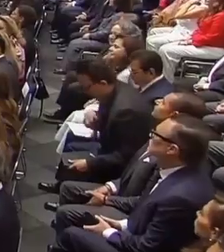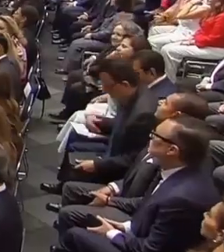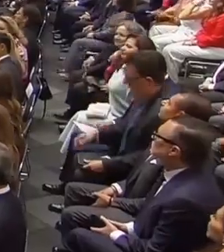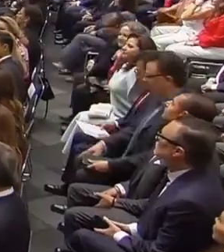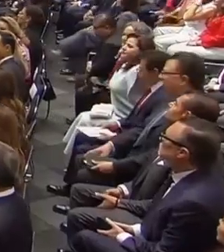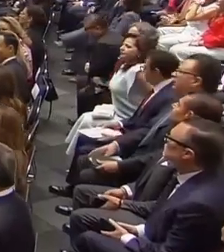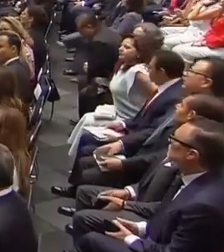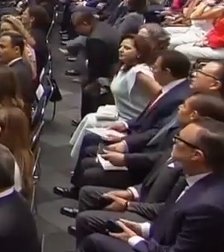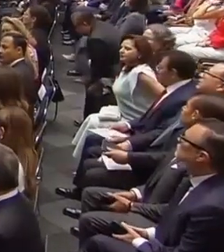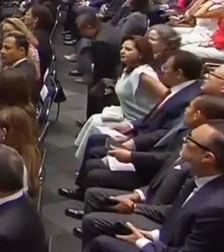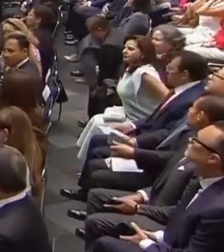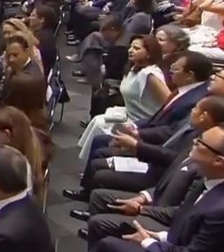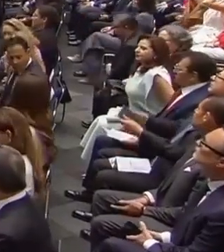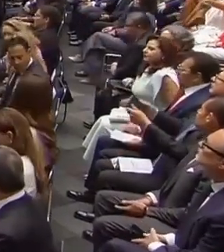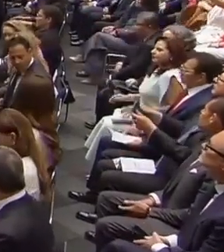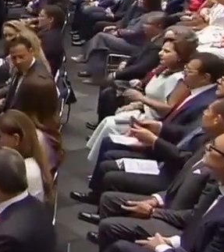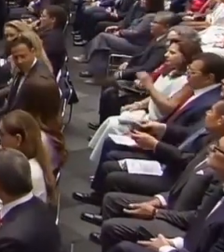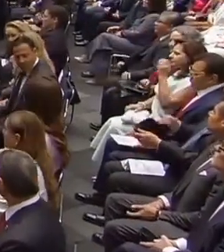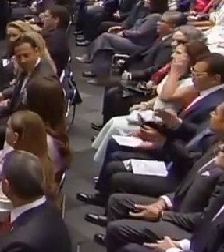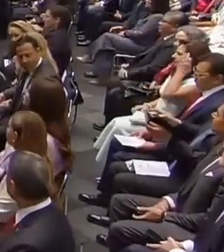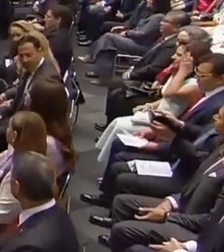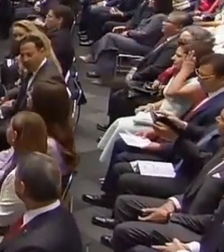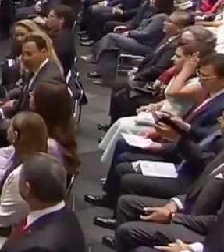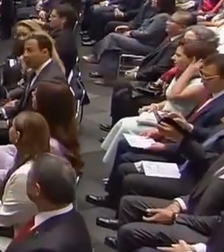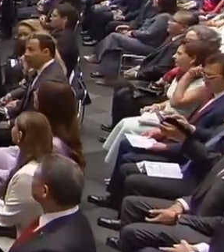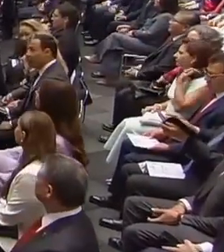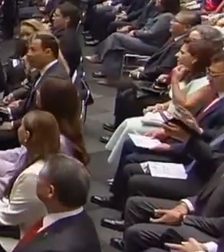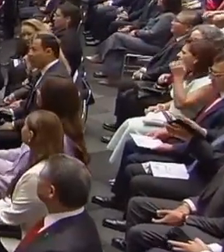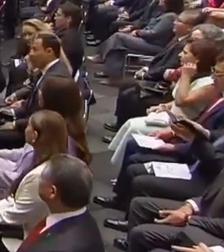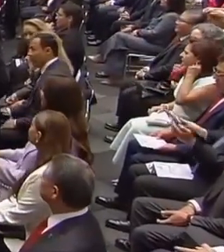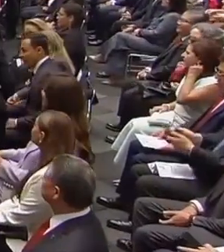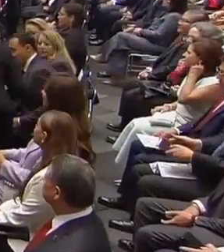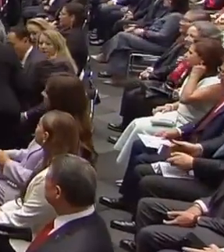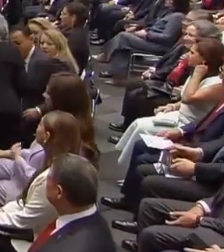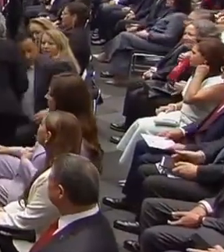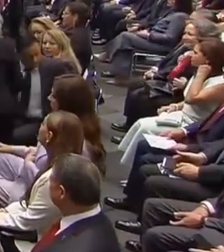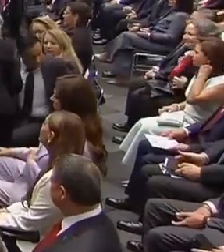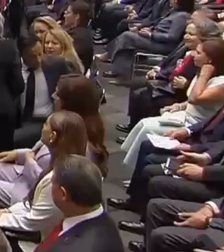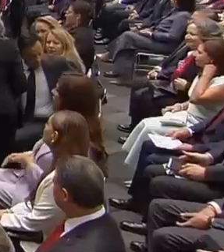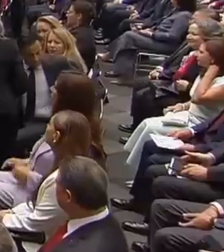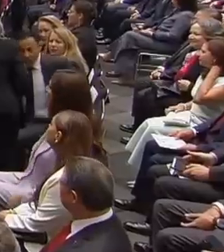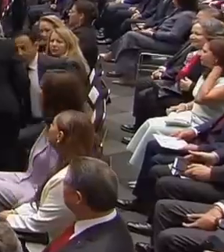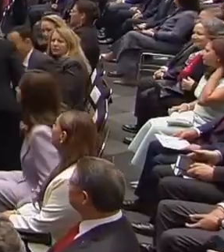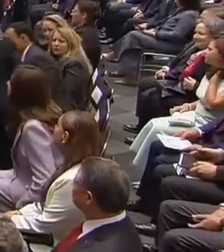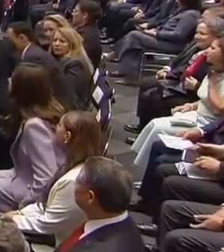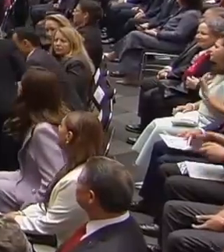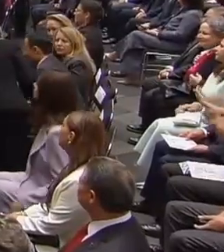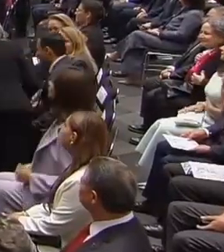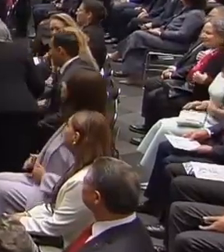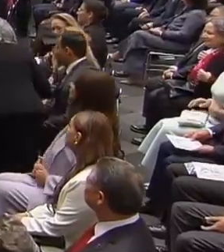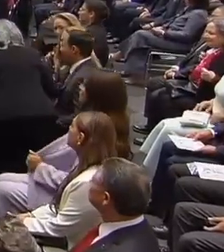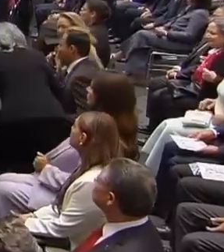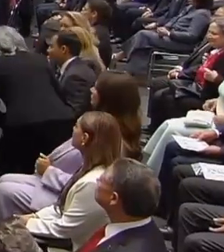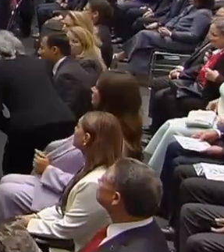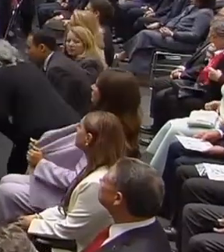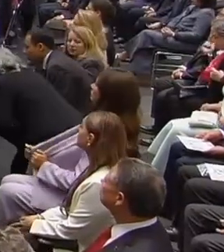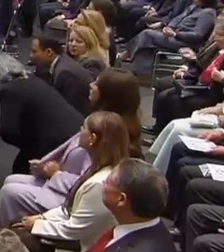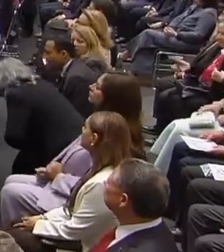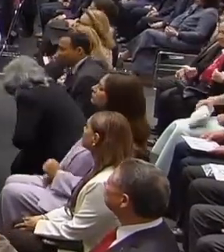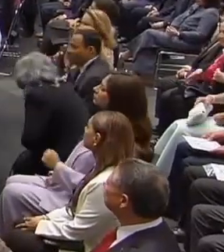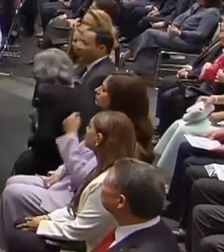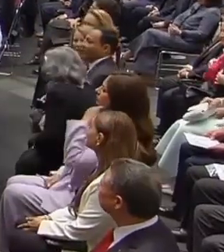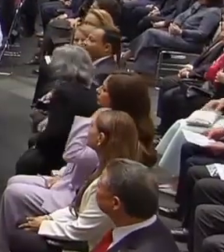escuchemos el mensaje que dirige la doctora Claudia Sheinbaum Pardo, Presidenta Constitucional de los Estados Unidos Mexicanos